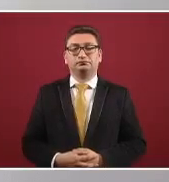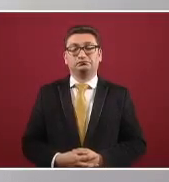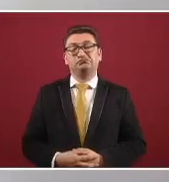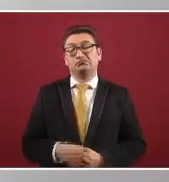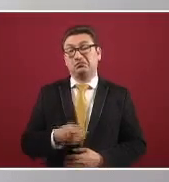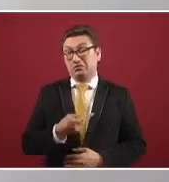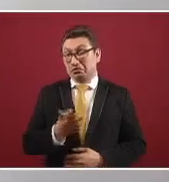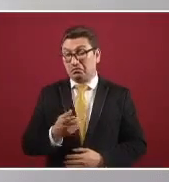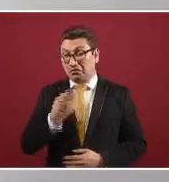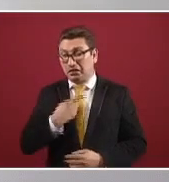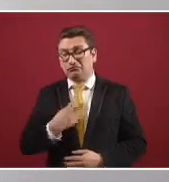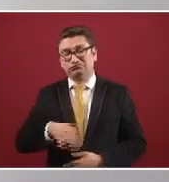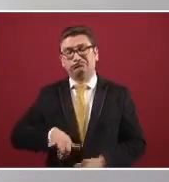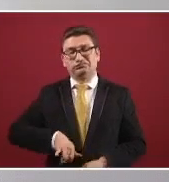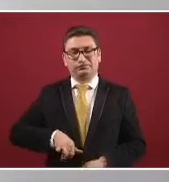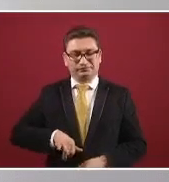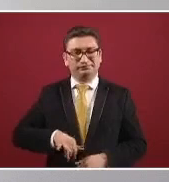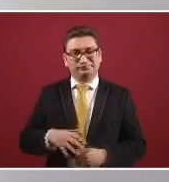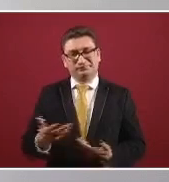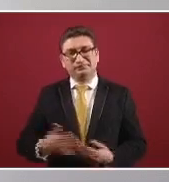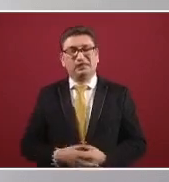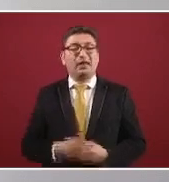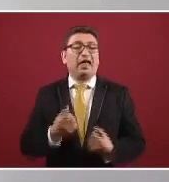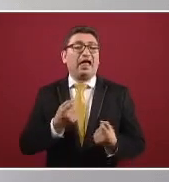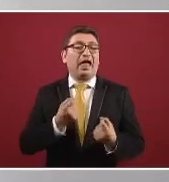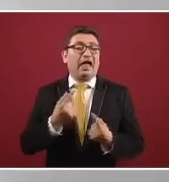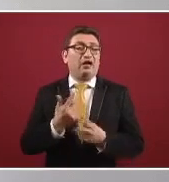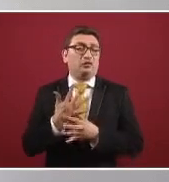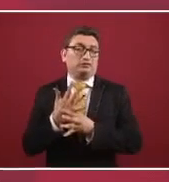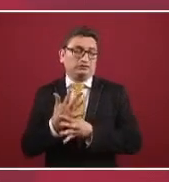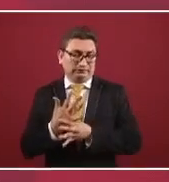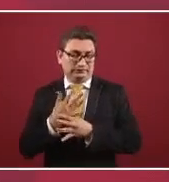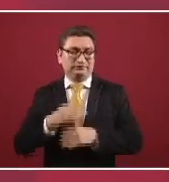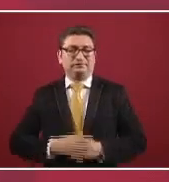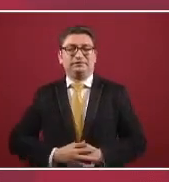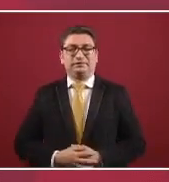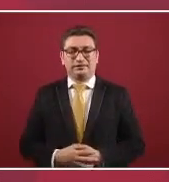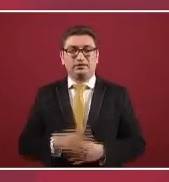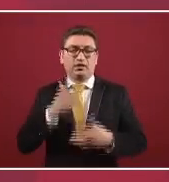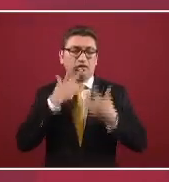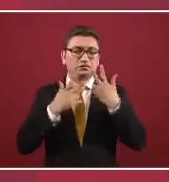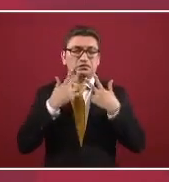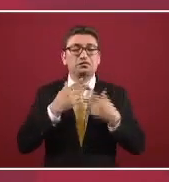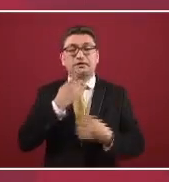interesante. ¿Qué se llegó a decir de que aquí venían